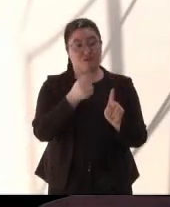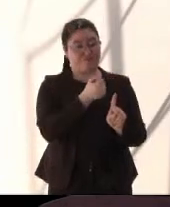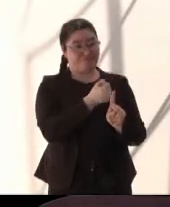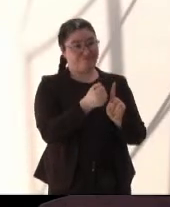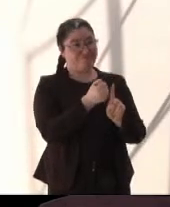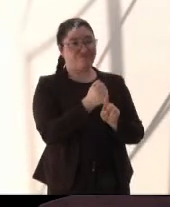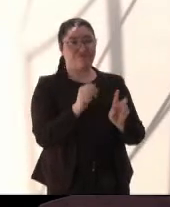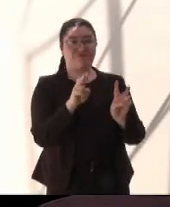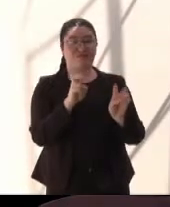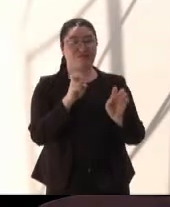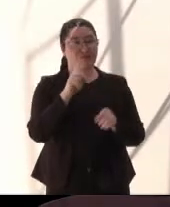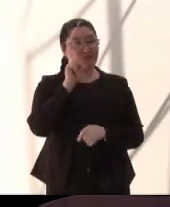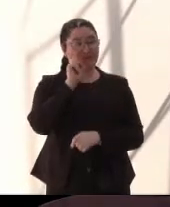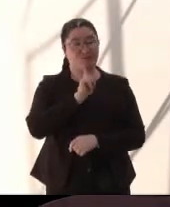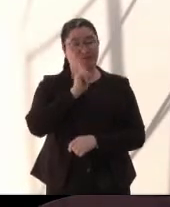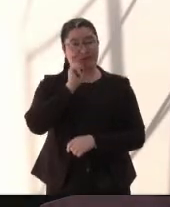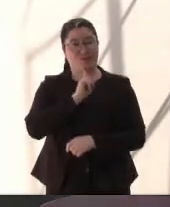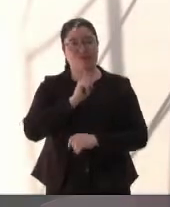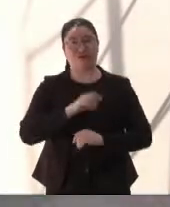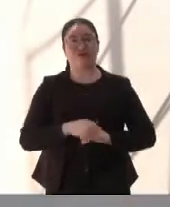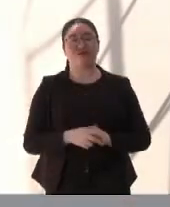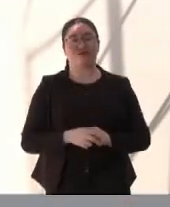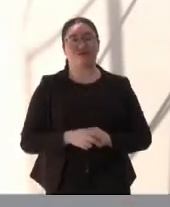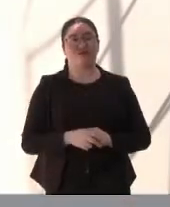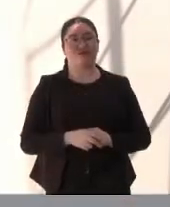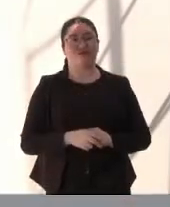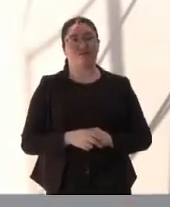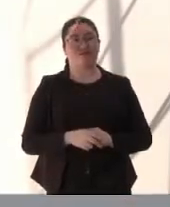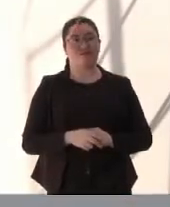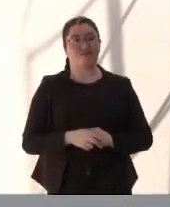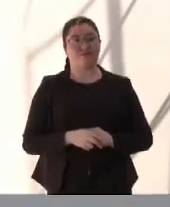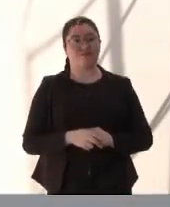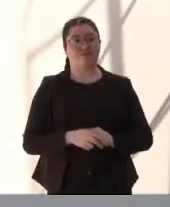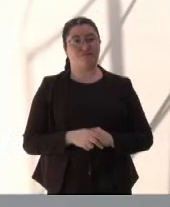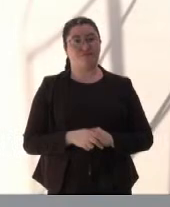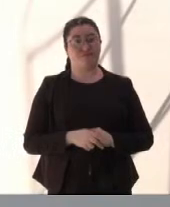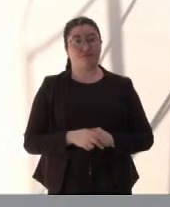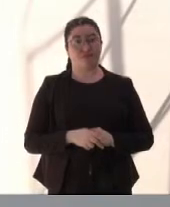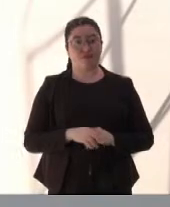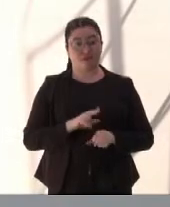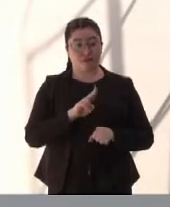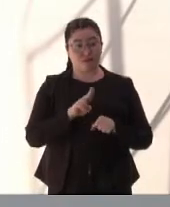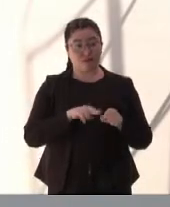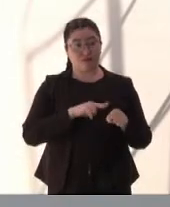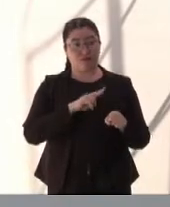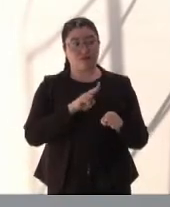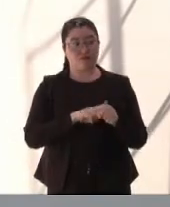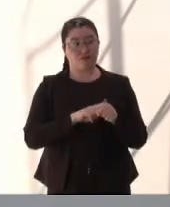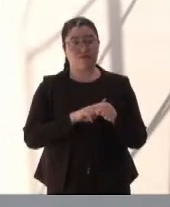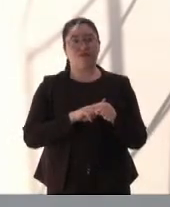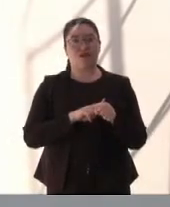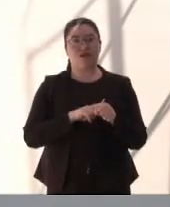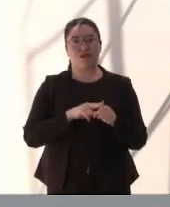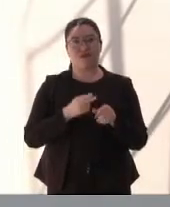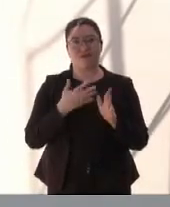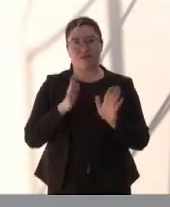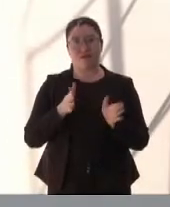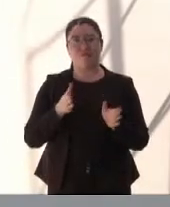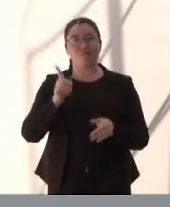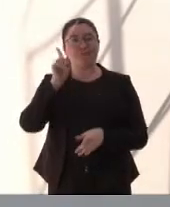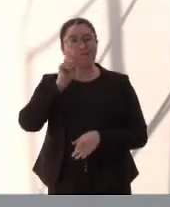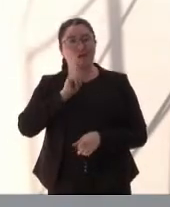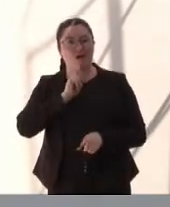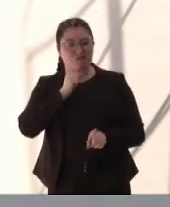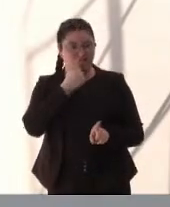mujeres. No puede ser natural, no puede ser normal el que se violente a las mujeres, a